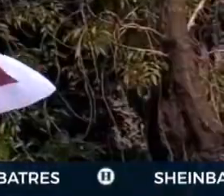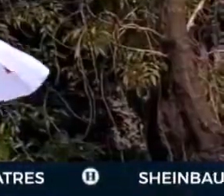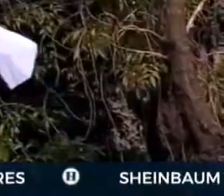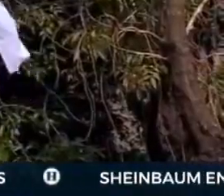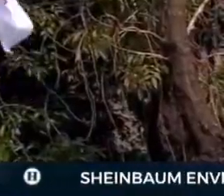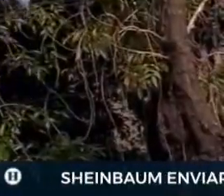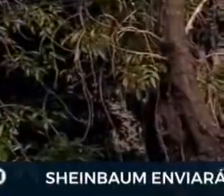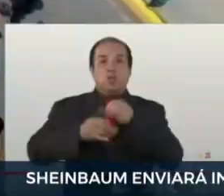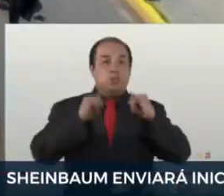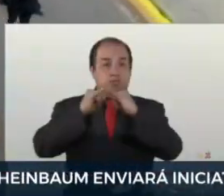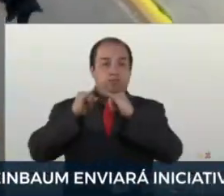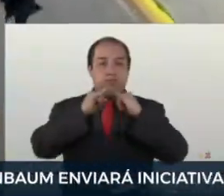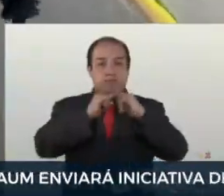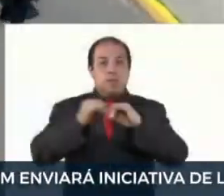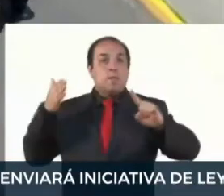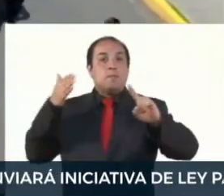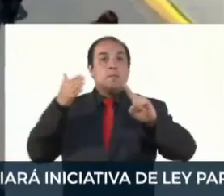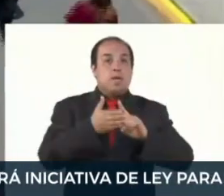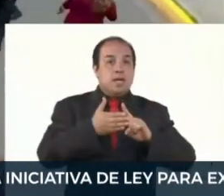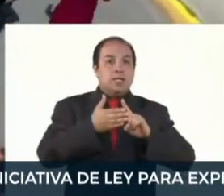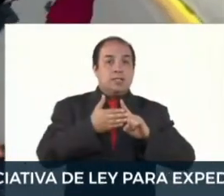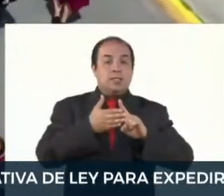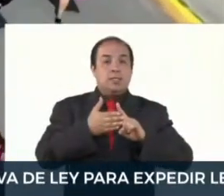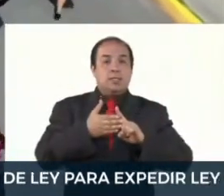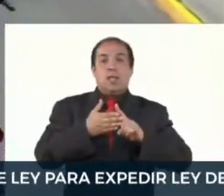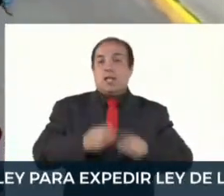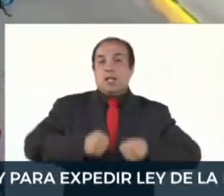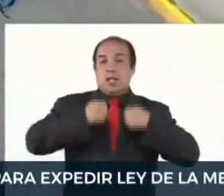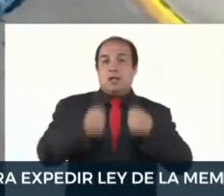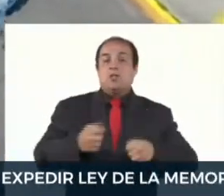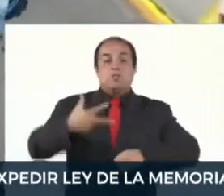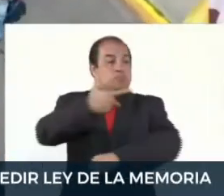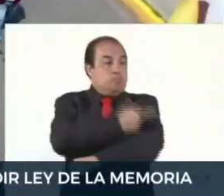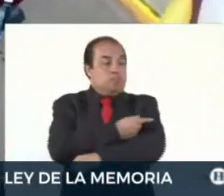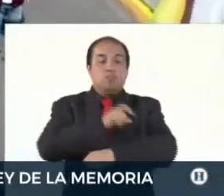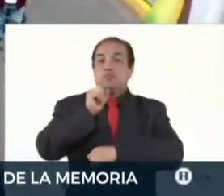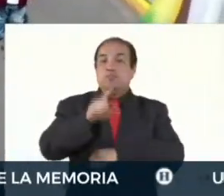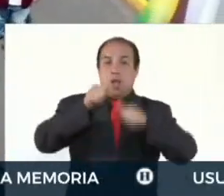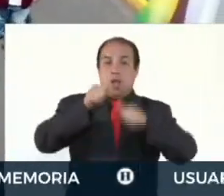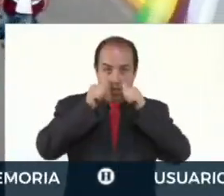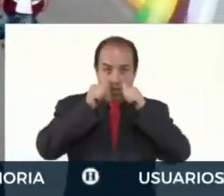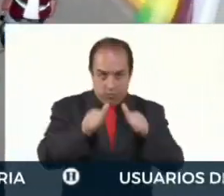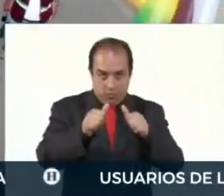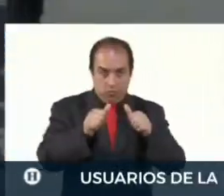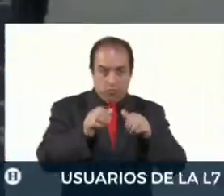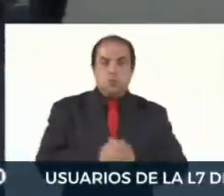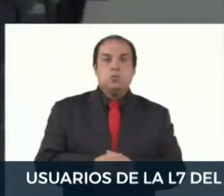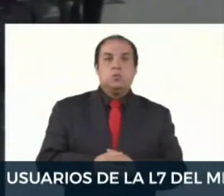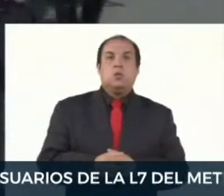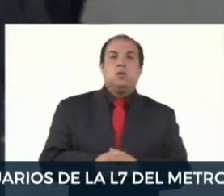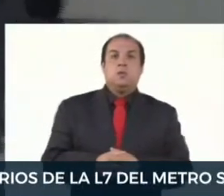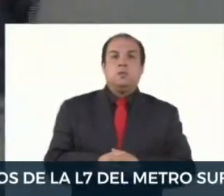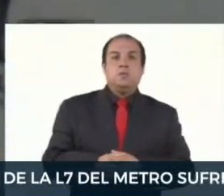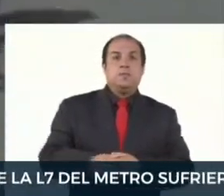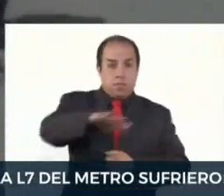67.4% de marzo del 2019 a septiembre del 2022. Algo importante que ha resaltado la jefa de gobierno, Claudia Sheinbaum, es